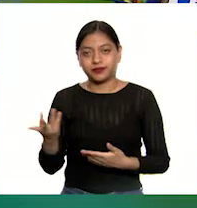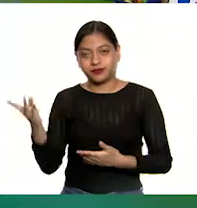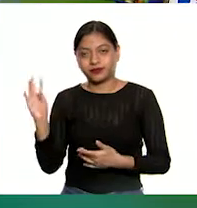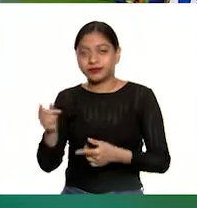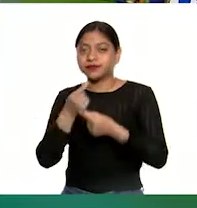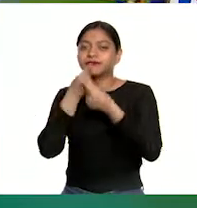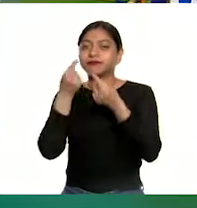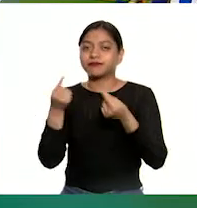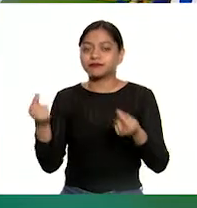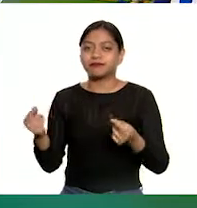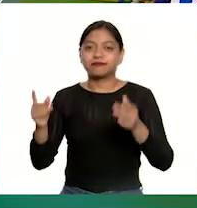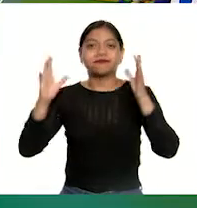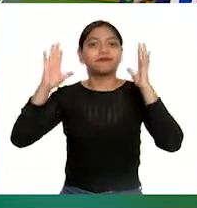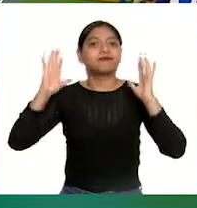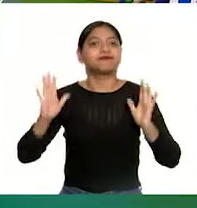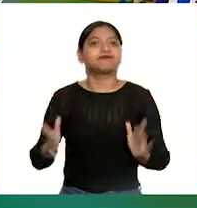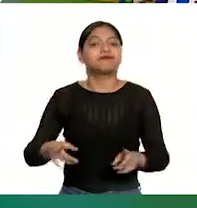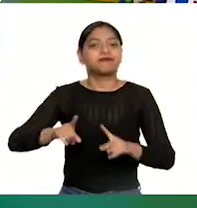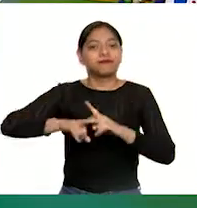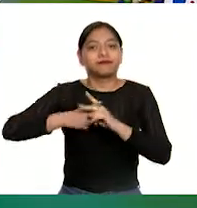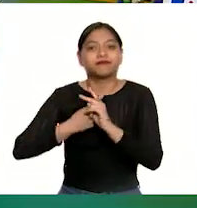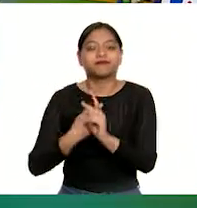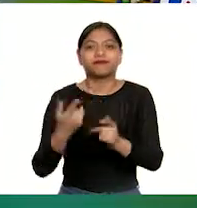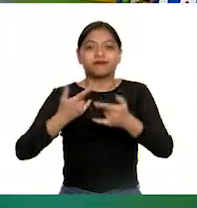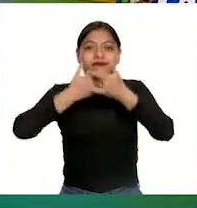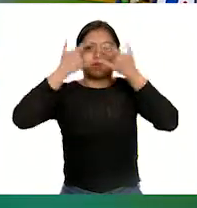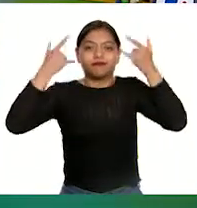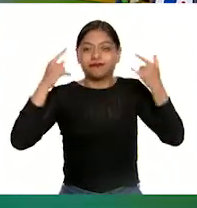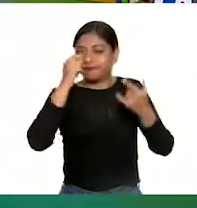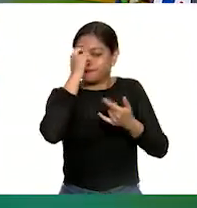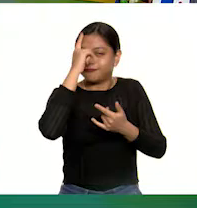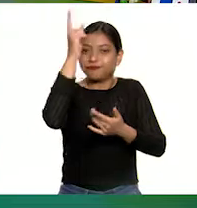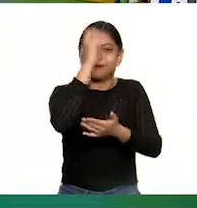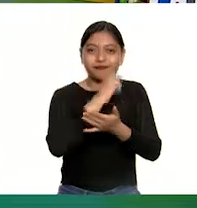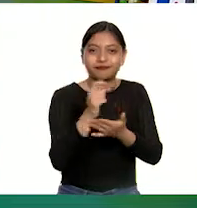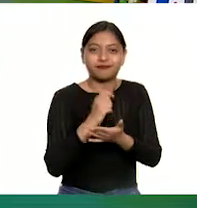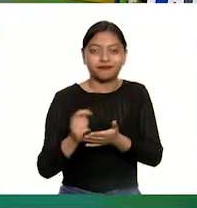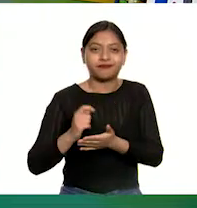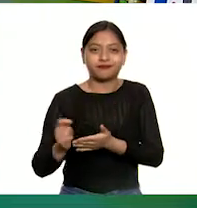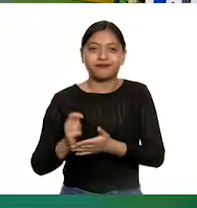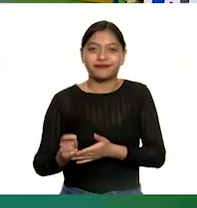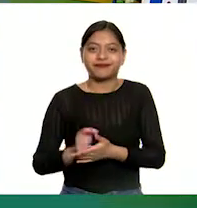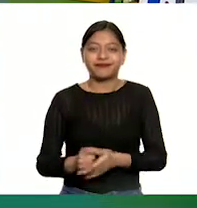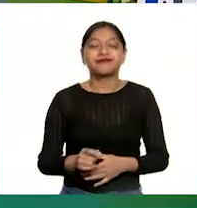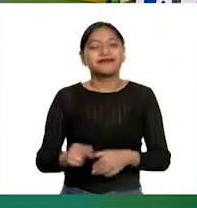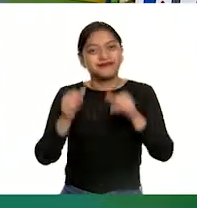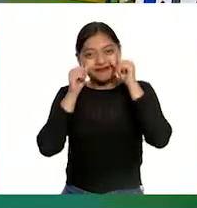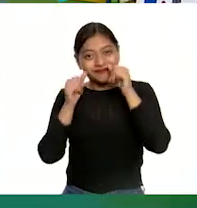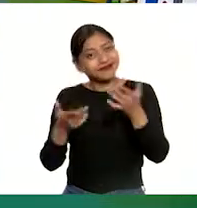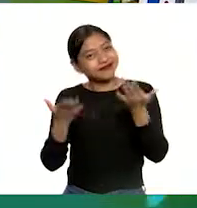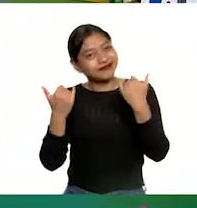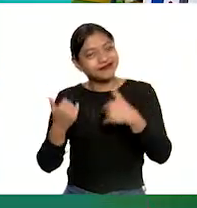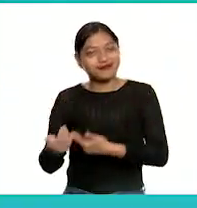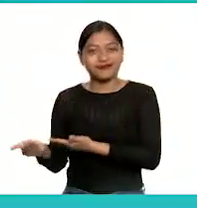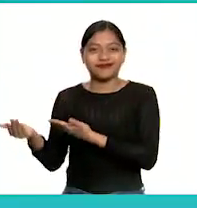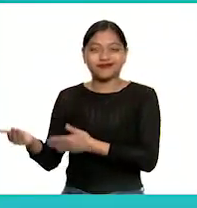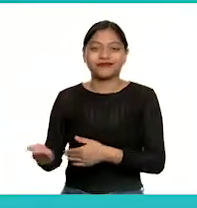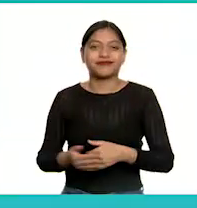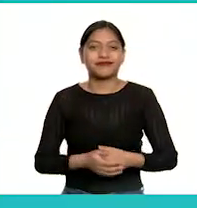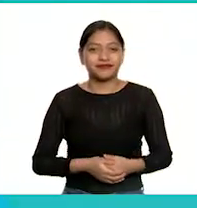niños que ya empezaron a inventar sus propias historias. Ay, me encantaría escucharlos. Vamos a escuchar. Vamos a